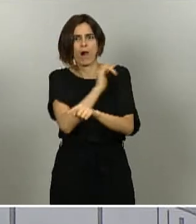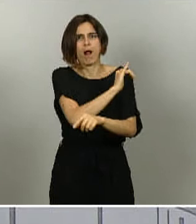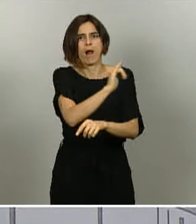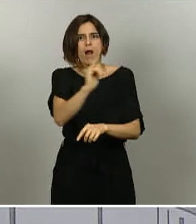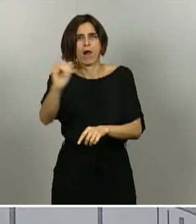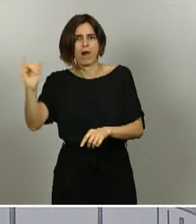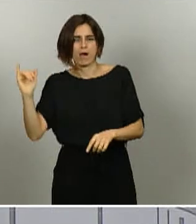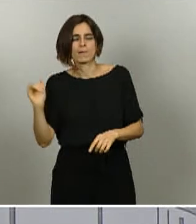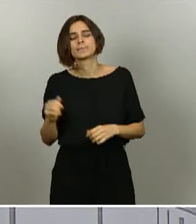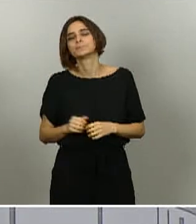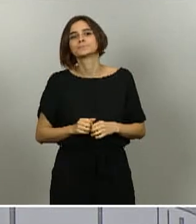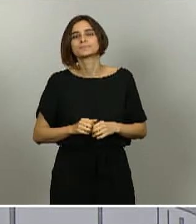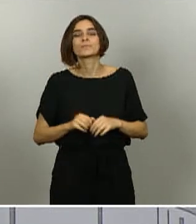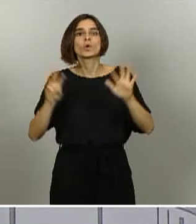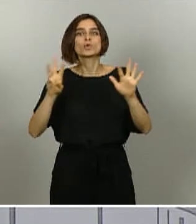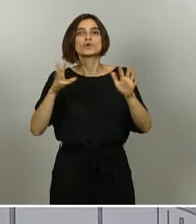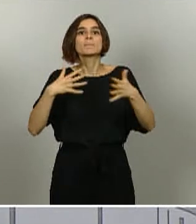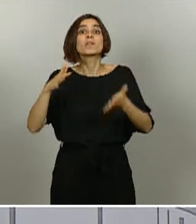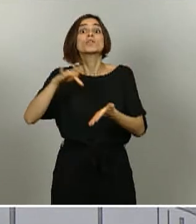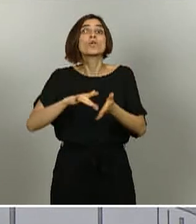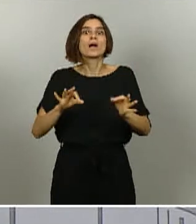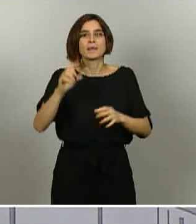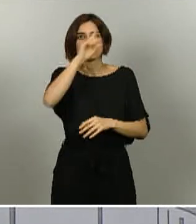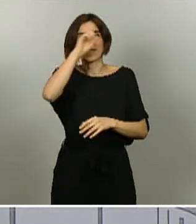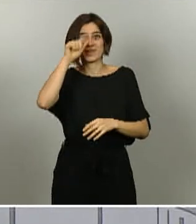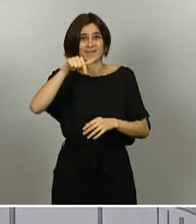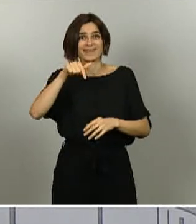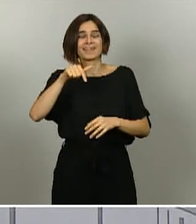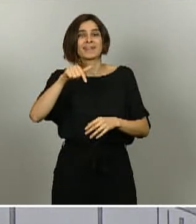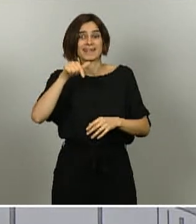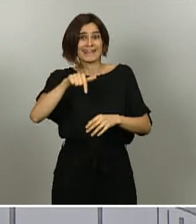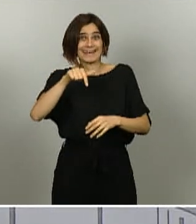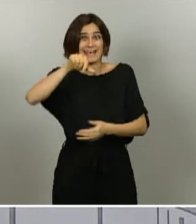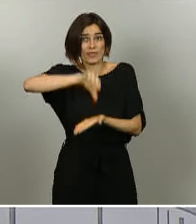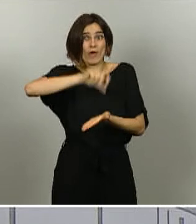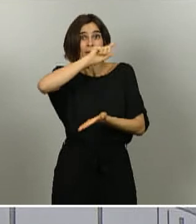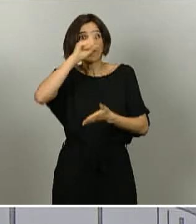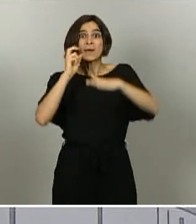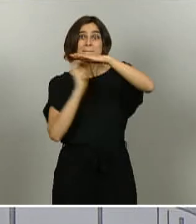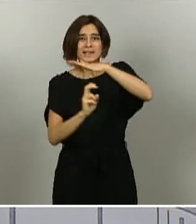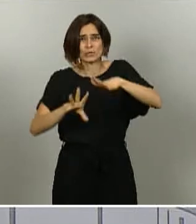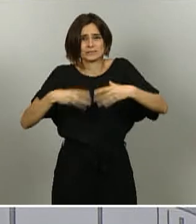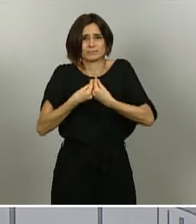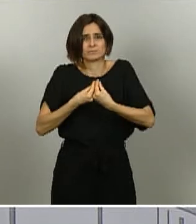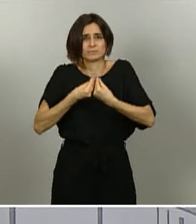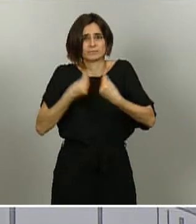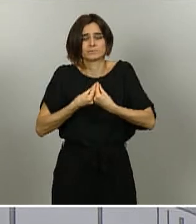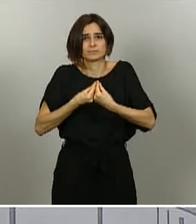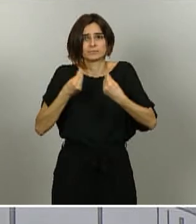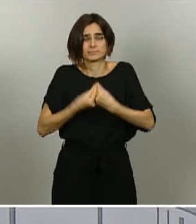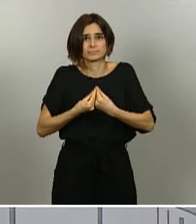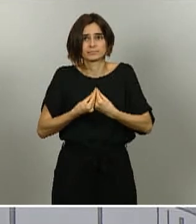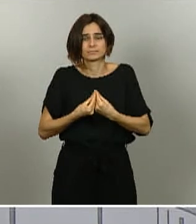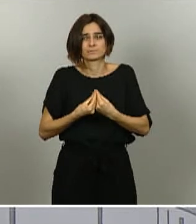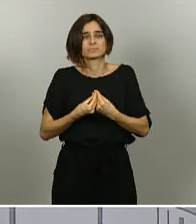de los metros más saturados de España, donde el contacto durante trayectos más